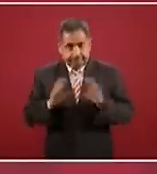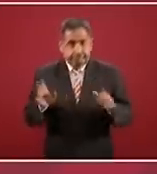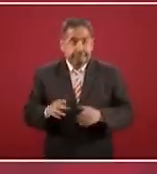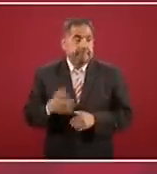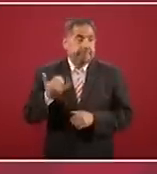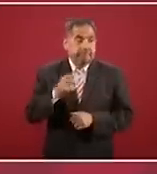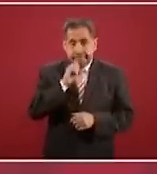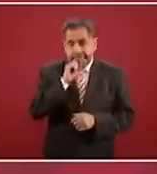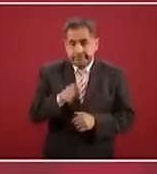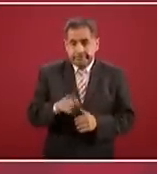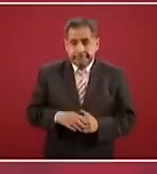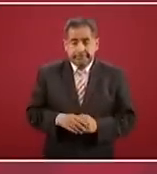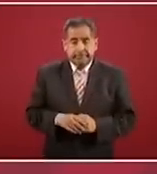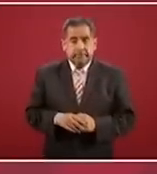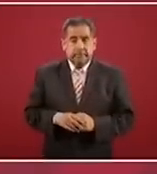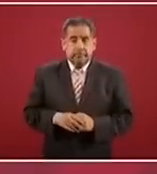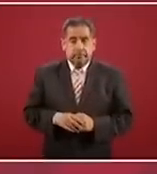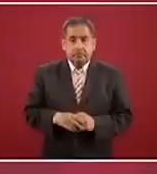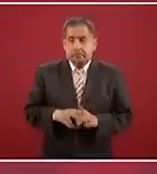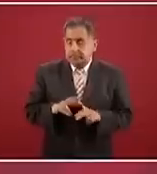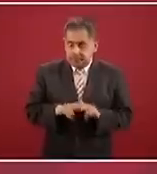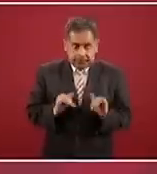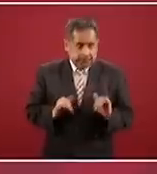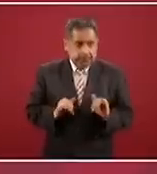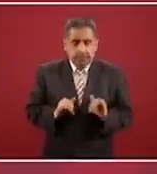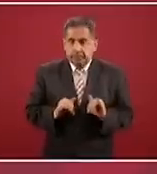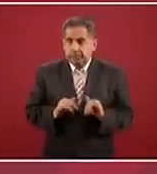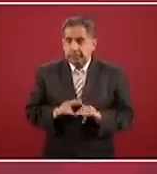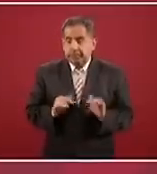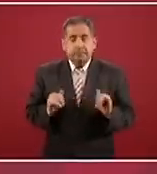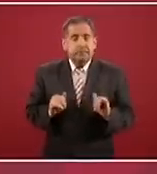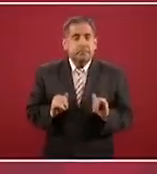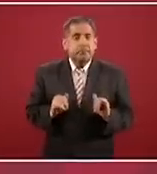y en ningún caso,